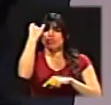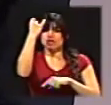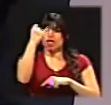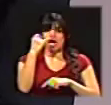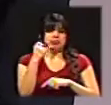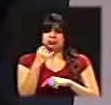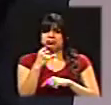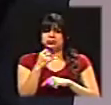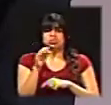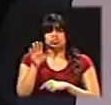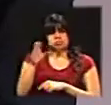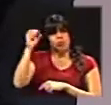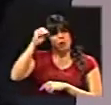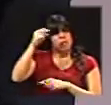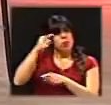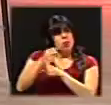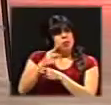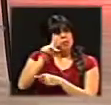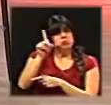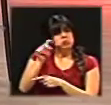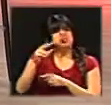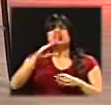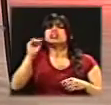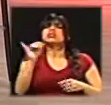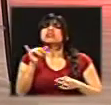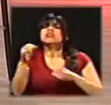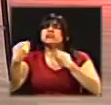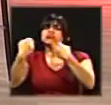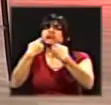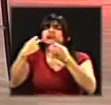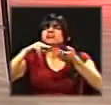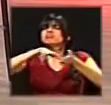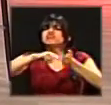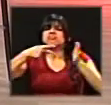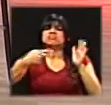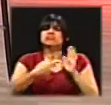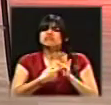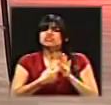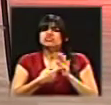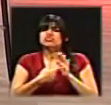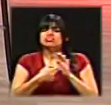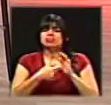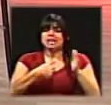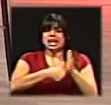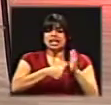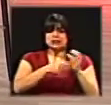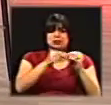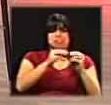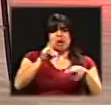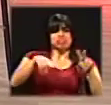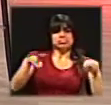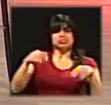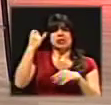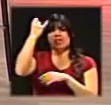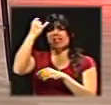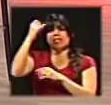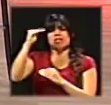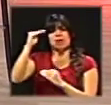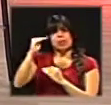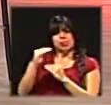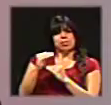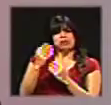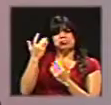¿eso es correcto? ¿Y qué significa, digamos, en concreto, que el electorado sea más volátil y menos ideológico si así fuera?